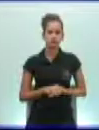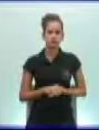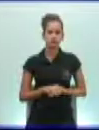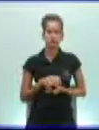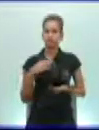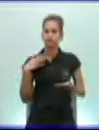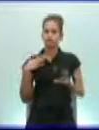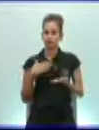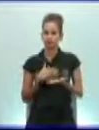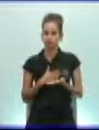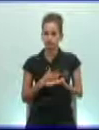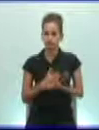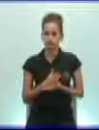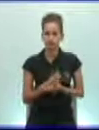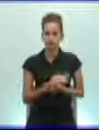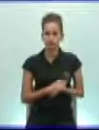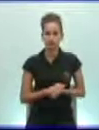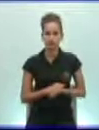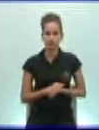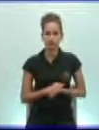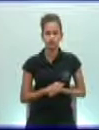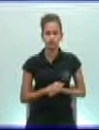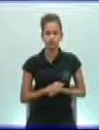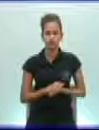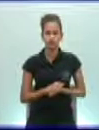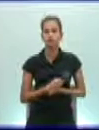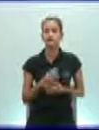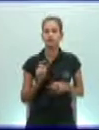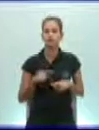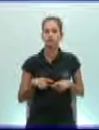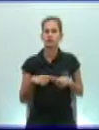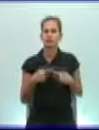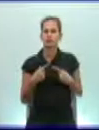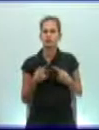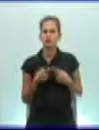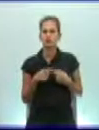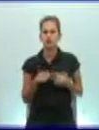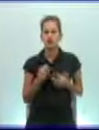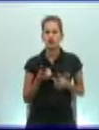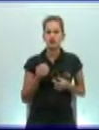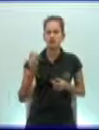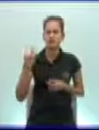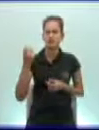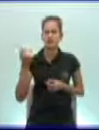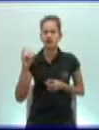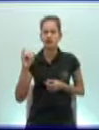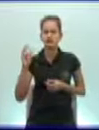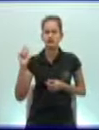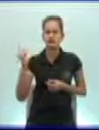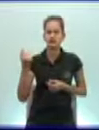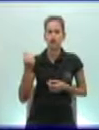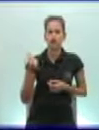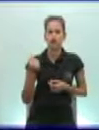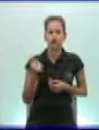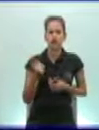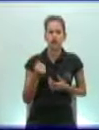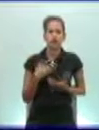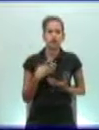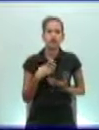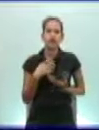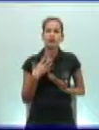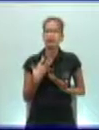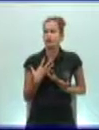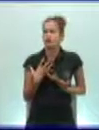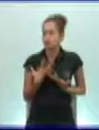Continuamos entonces con la siguiente actividad. ¿Por qué crees que Taita Ramón envidiaba a los pájaros del monte? ¿Qué